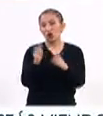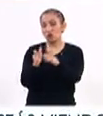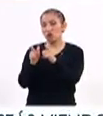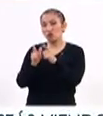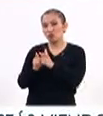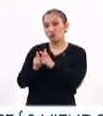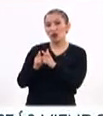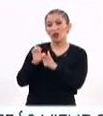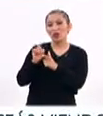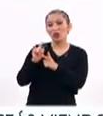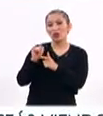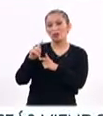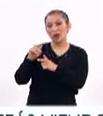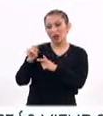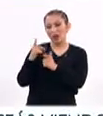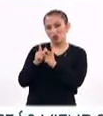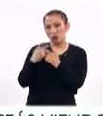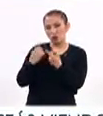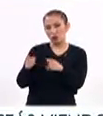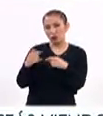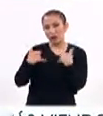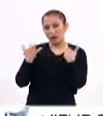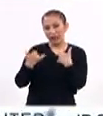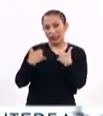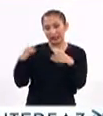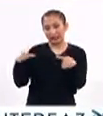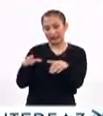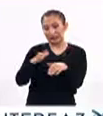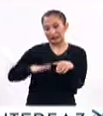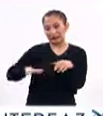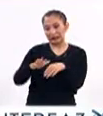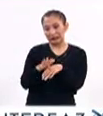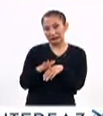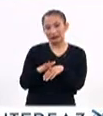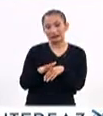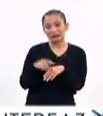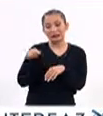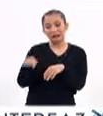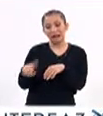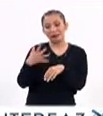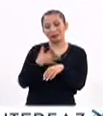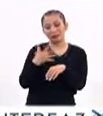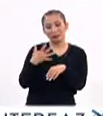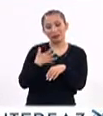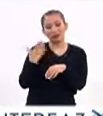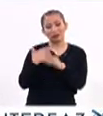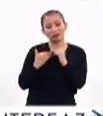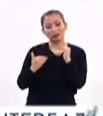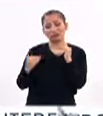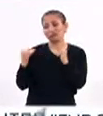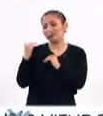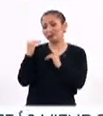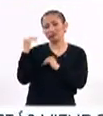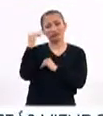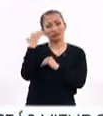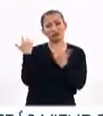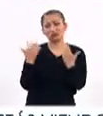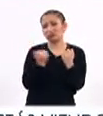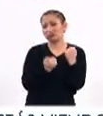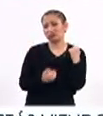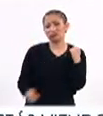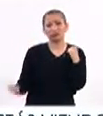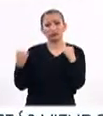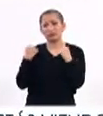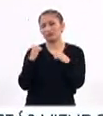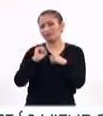Orquesta Juvenil Eduardo Mata, una orquesta de jóvenes precisamente, pero que tienen un alto nivel